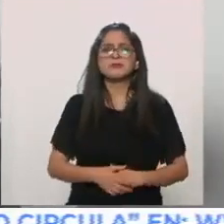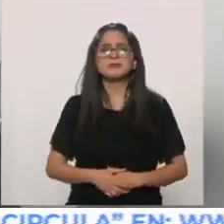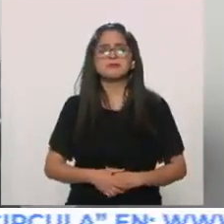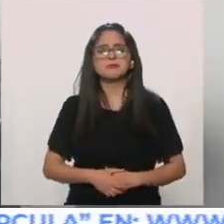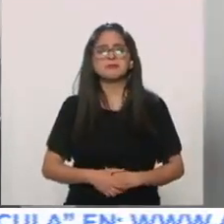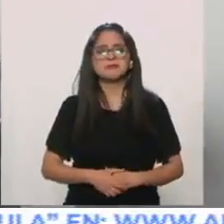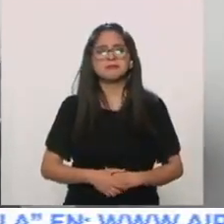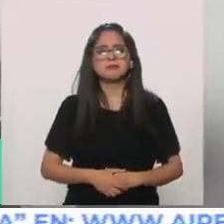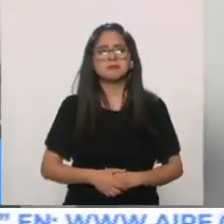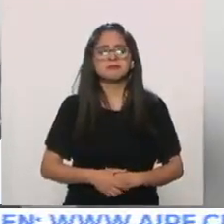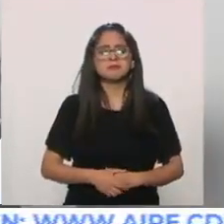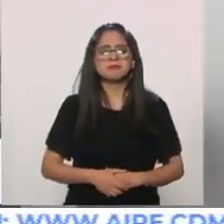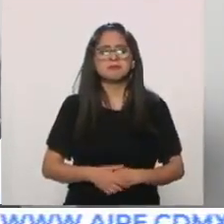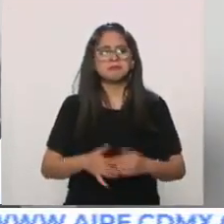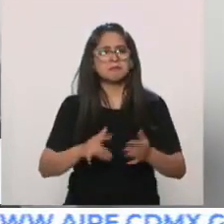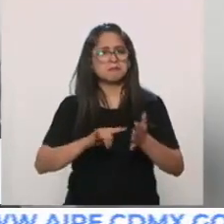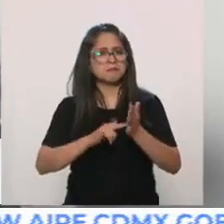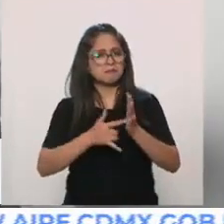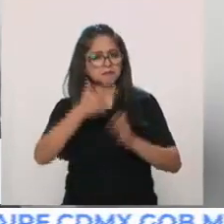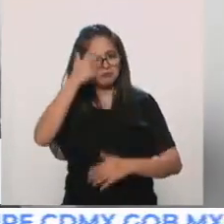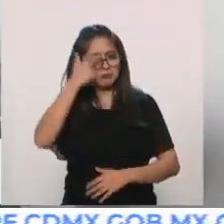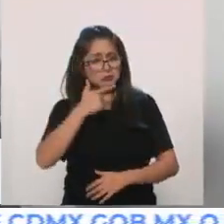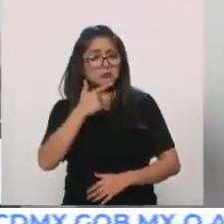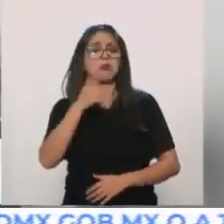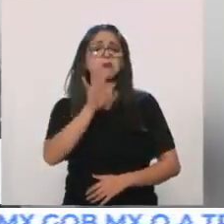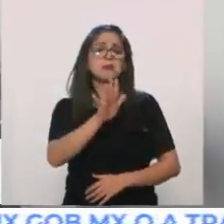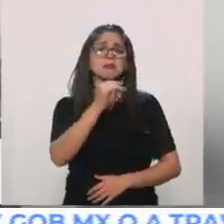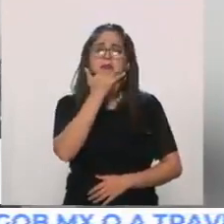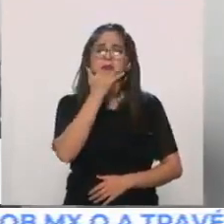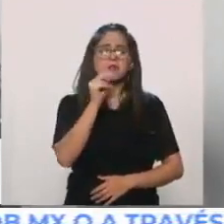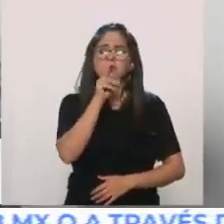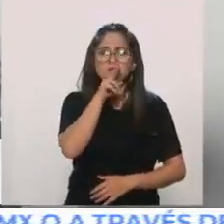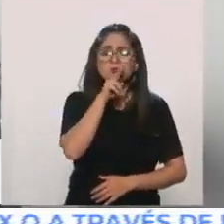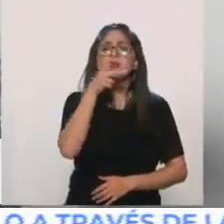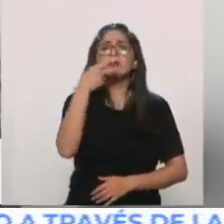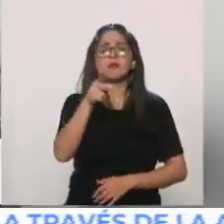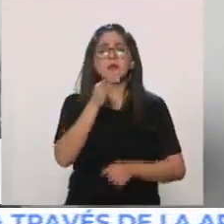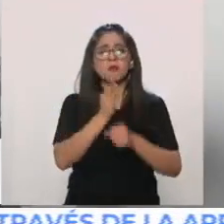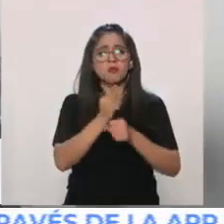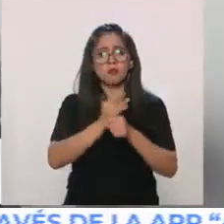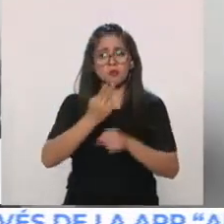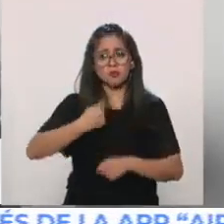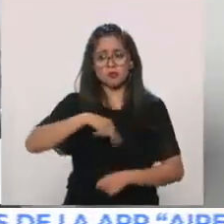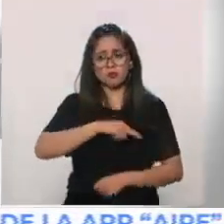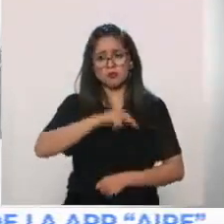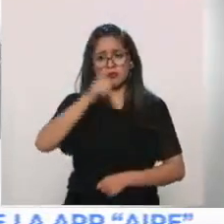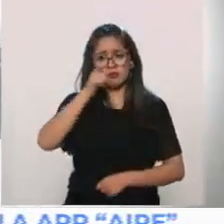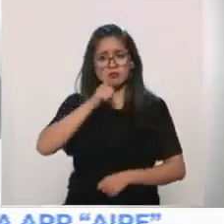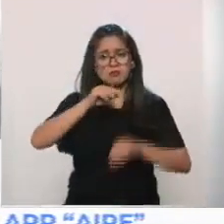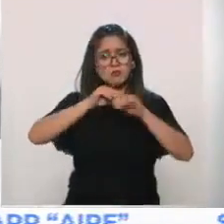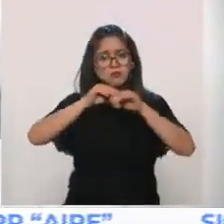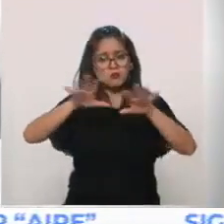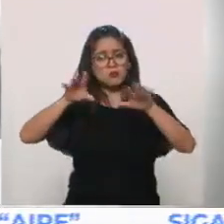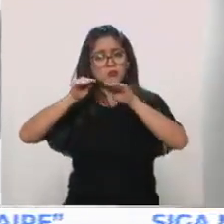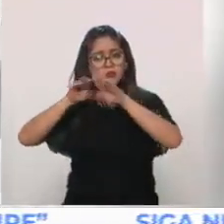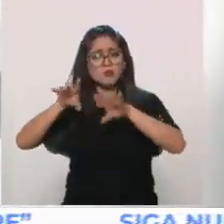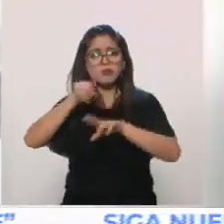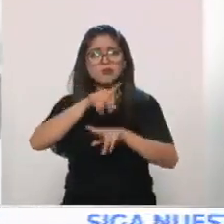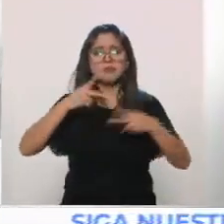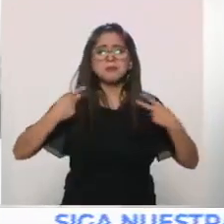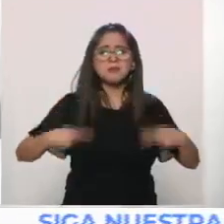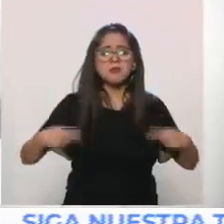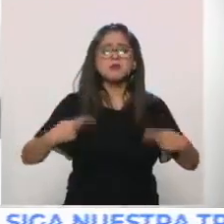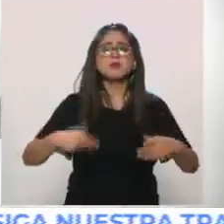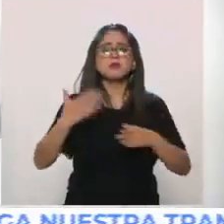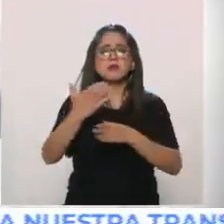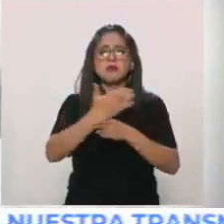Bueno, de todas formas, constantemente nocturno. A través de las redes sociales nosotros estamos difundiendo la programación para aquellas personas de Café Capital que deseen